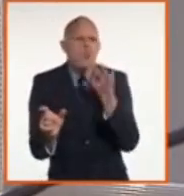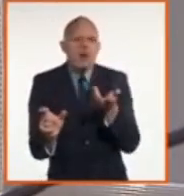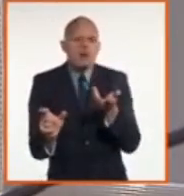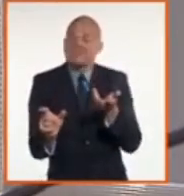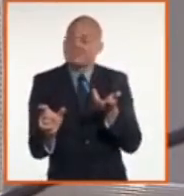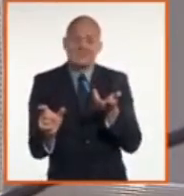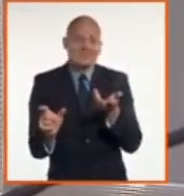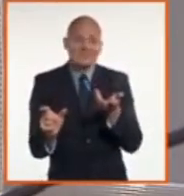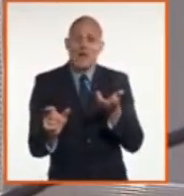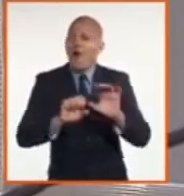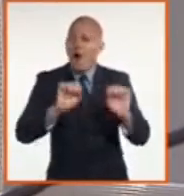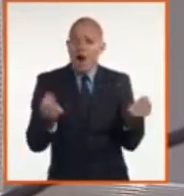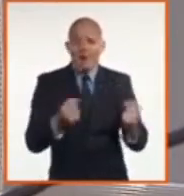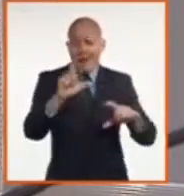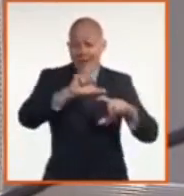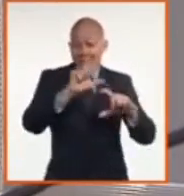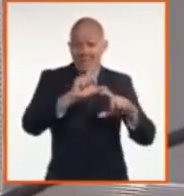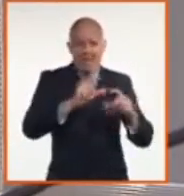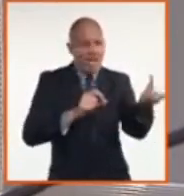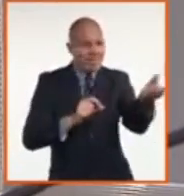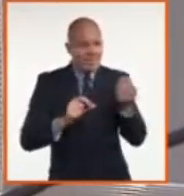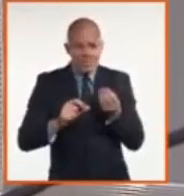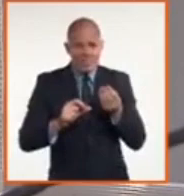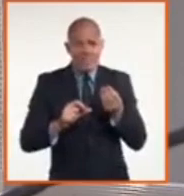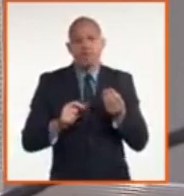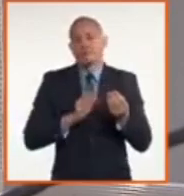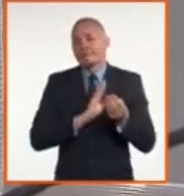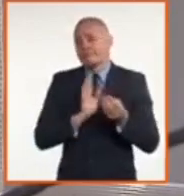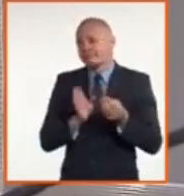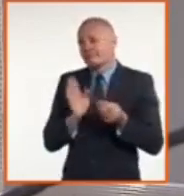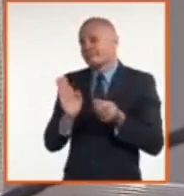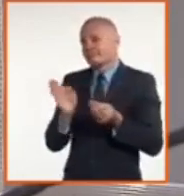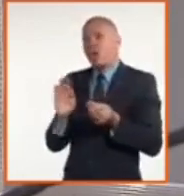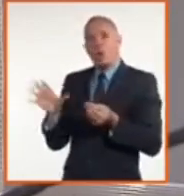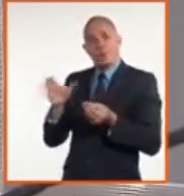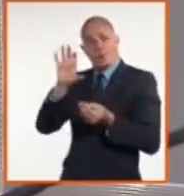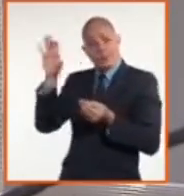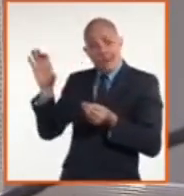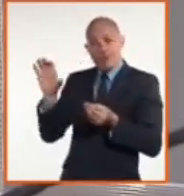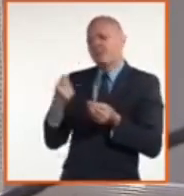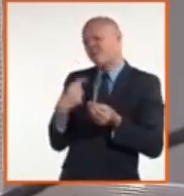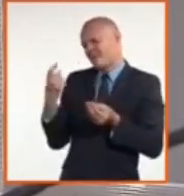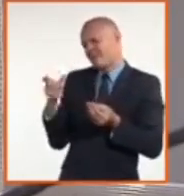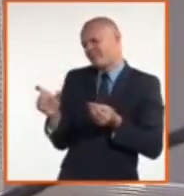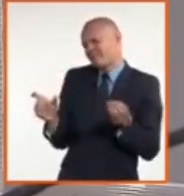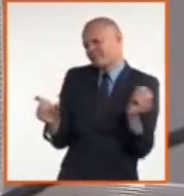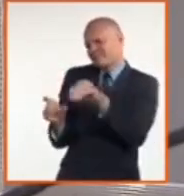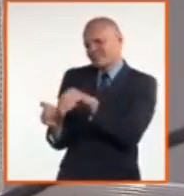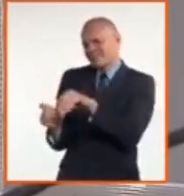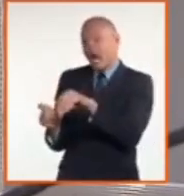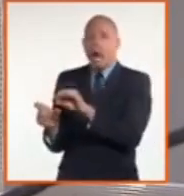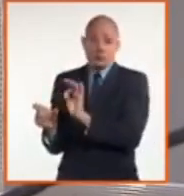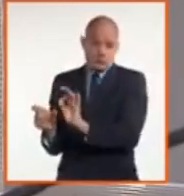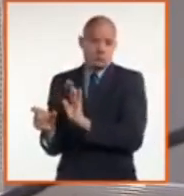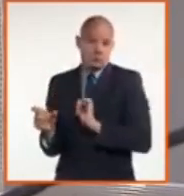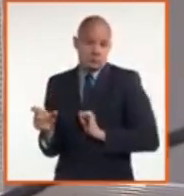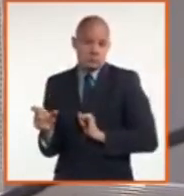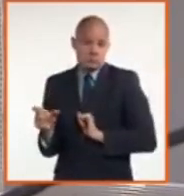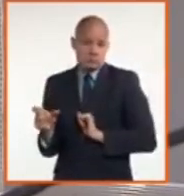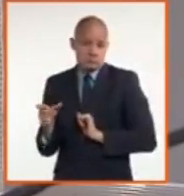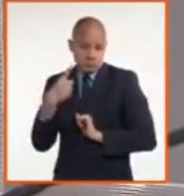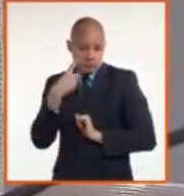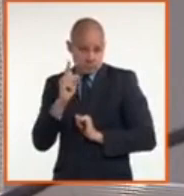del banco y lo puede depositar en sus cuentas en mmc mientras los bancos no comiencen a